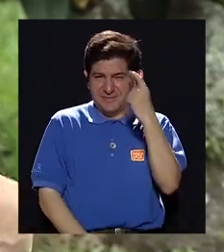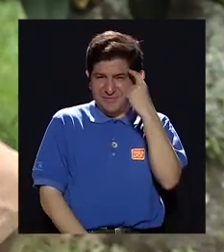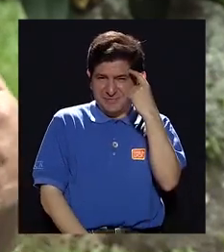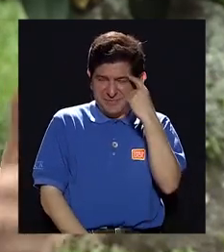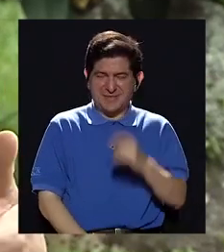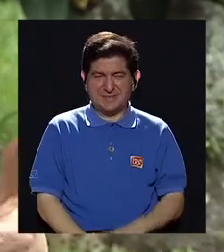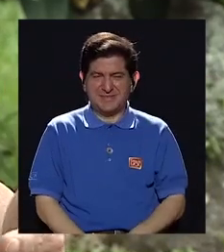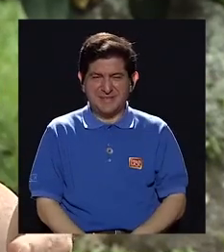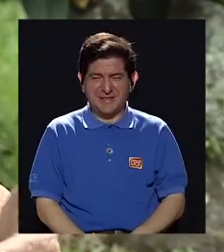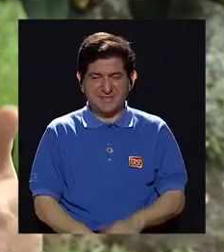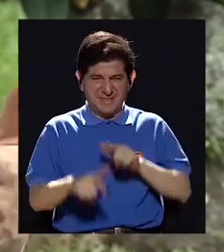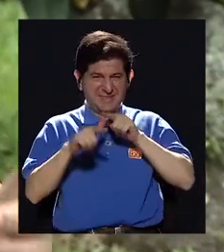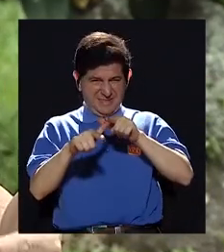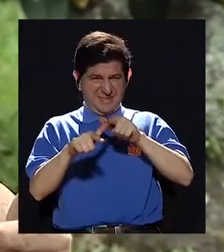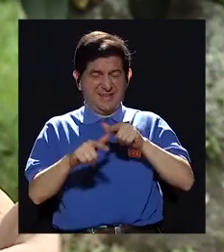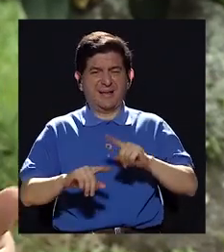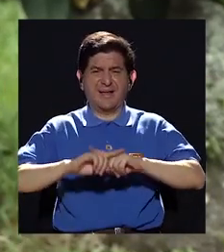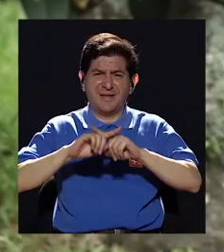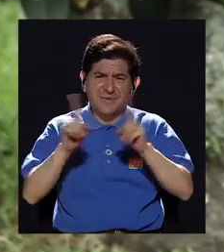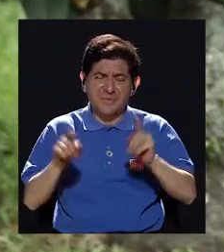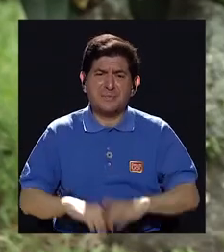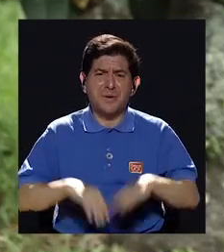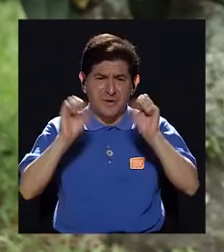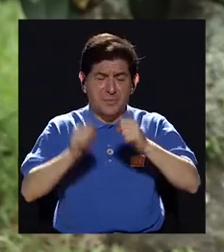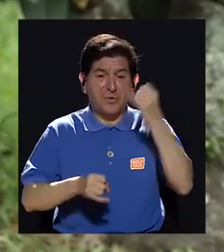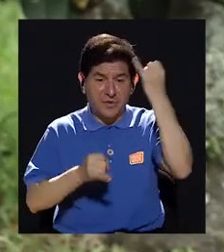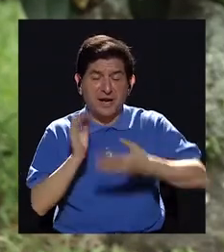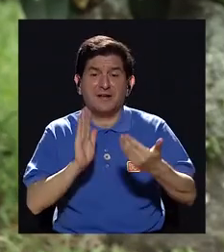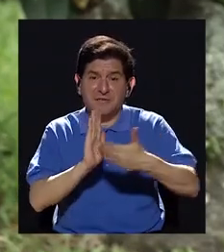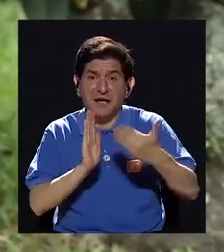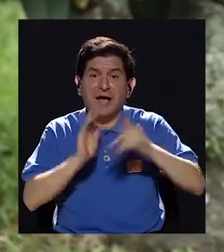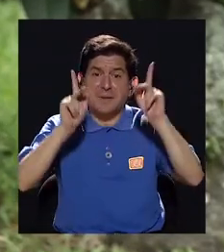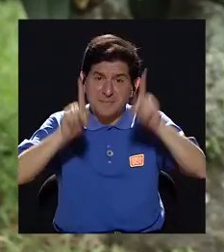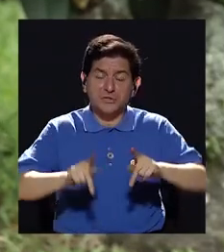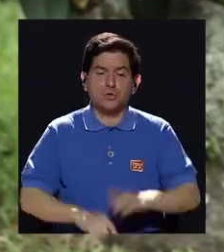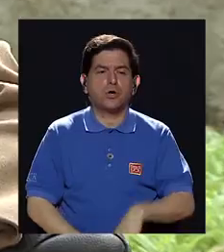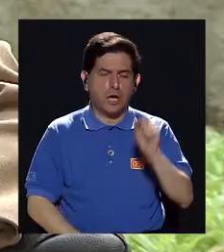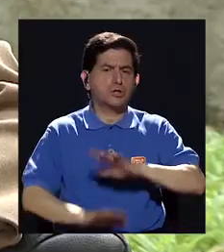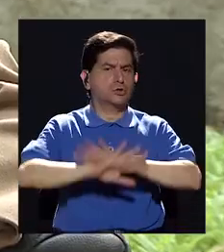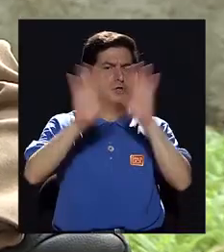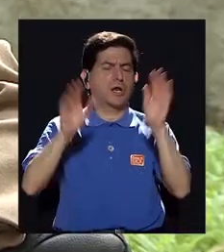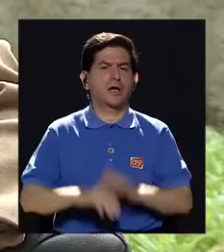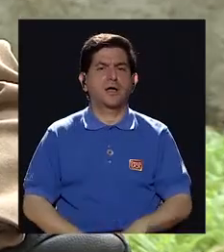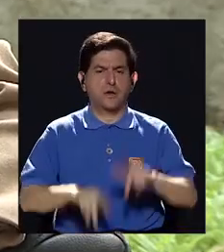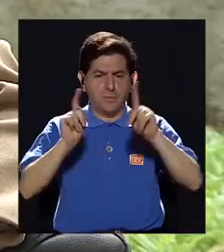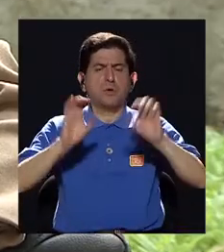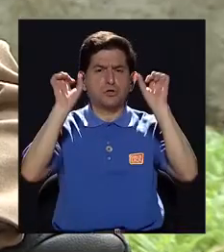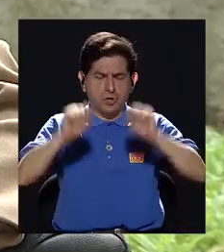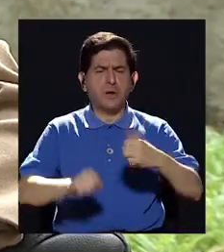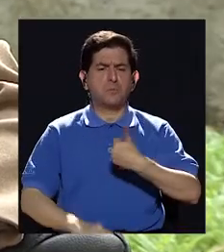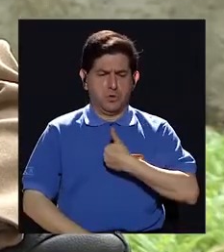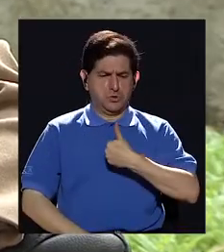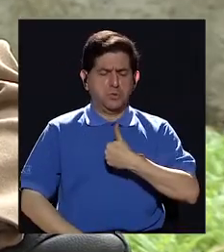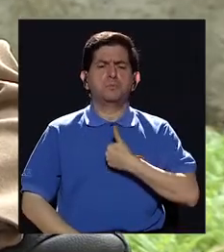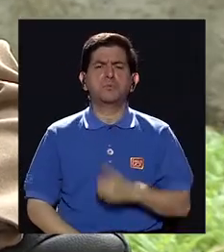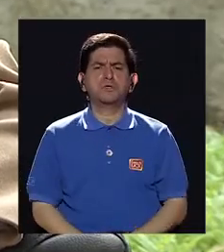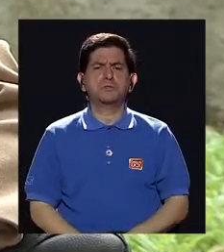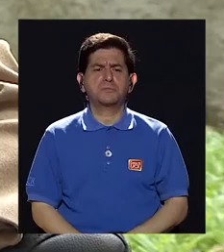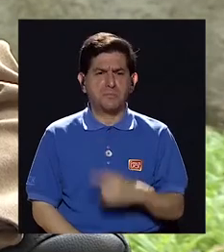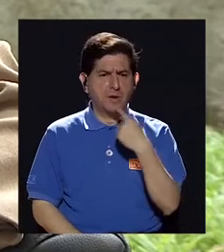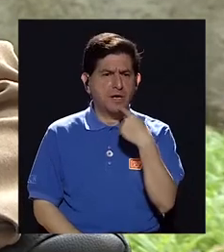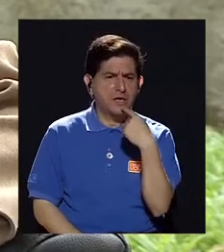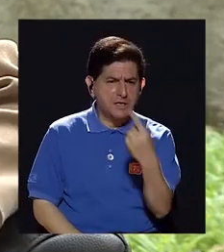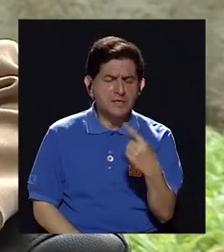¿verdad?, exacerbado, y que realmente se le puede terminar perjudicando a la persona. Claro, si la persona lo puede hacer y puede